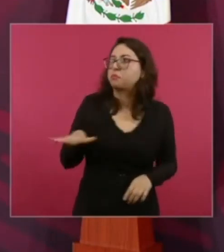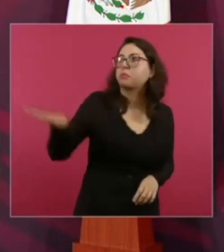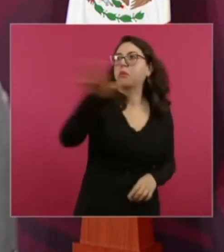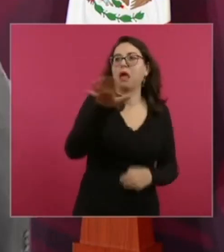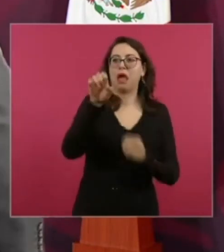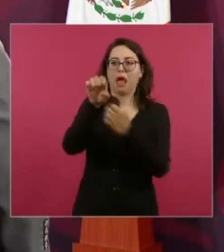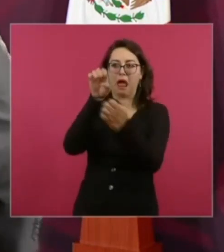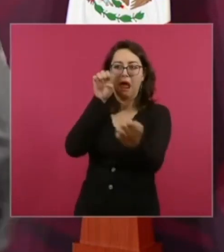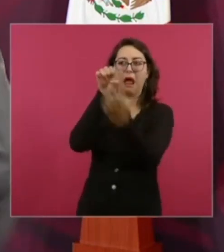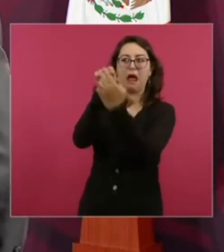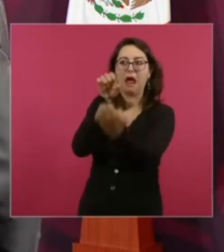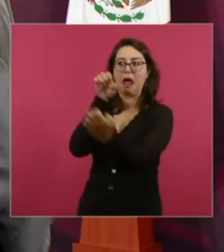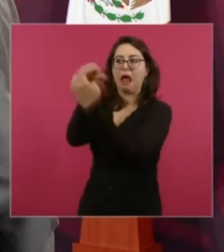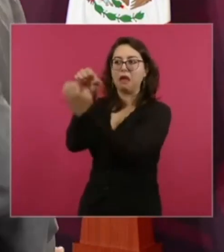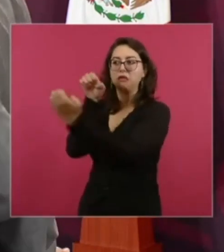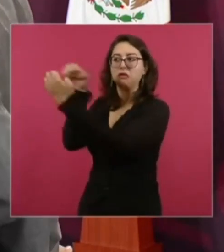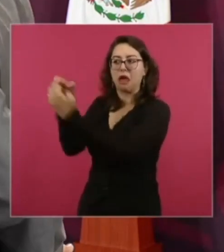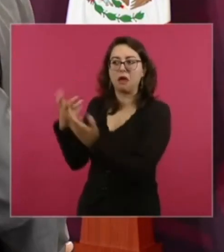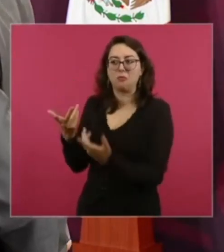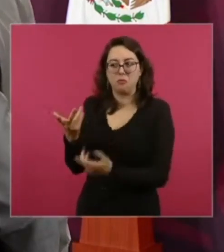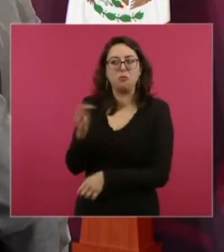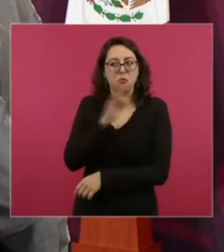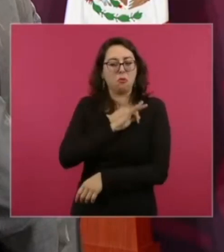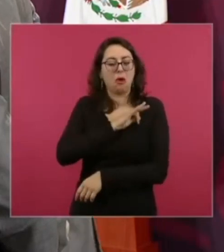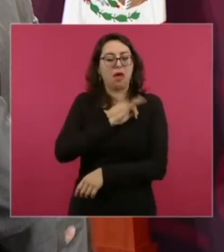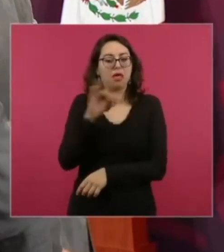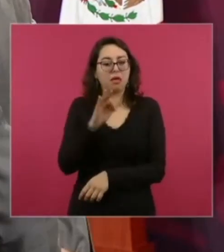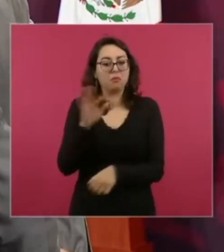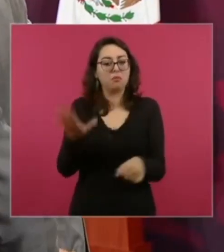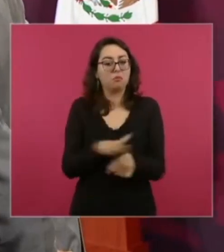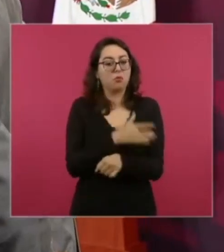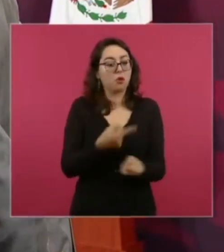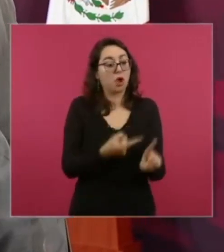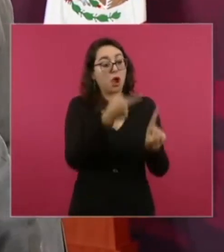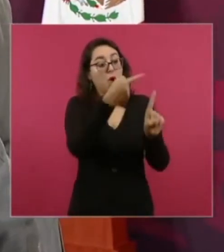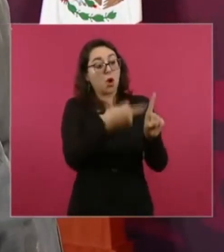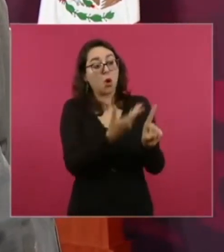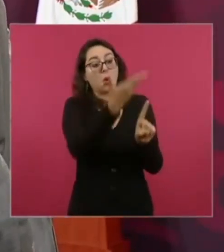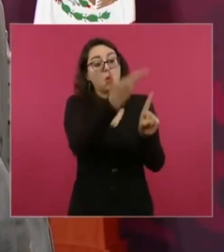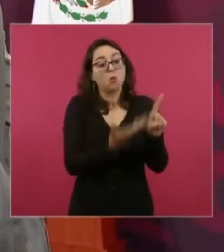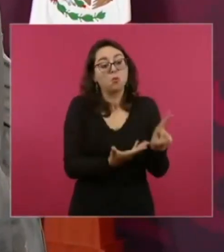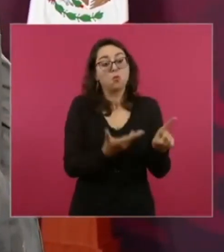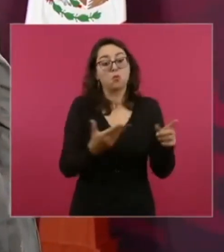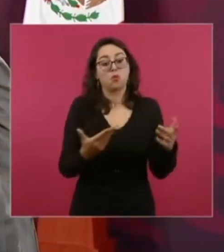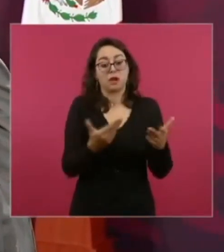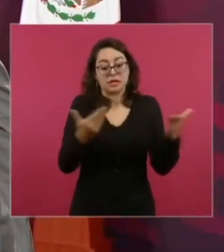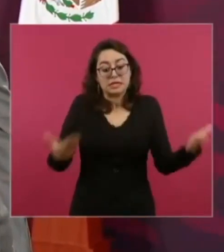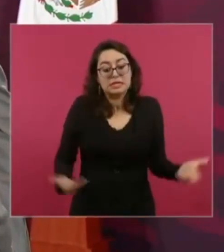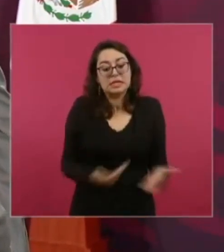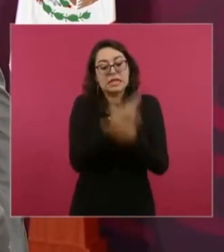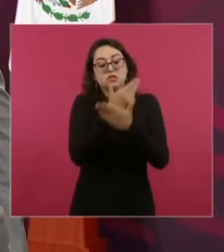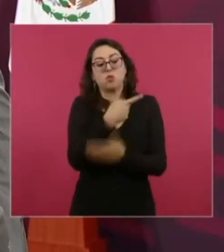Con una mujer que nace en un pueblo de Hidalgo